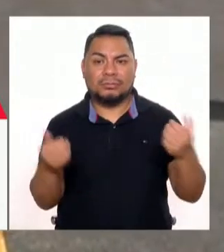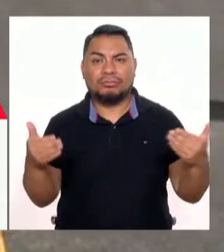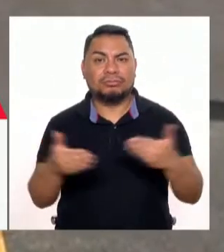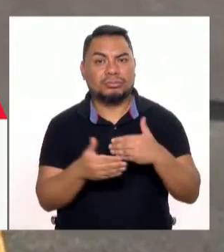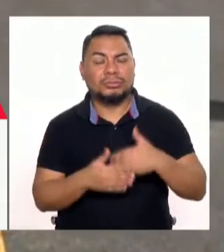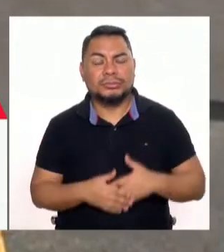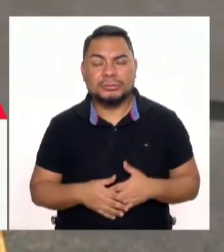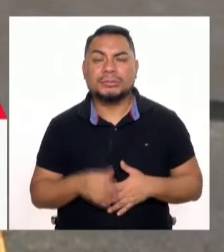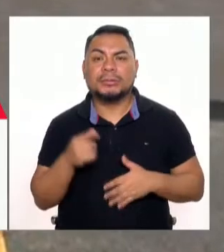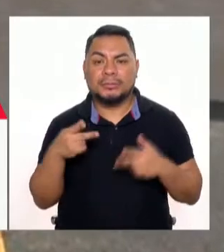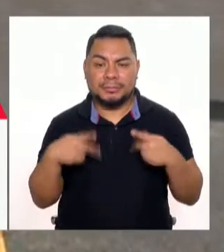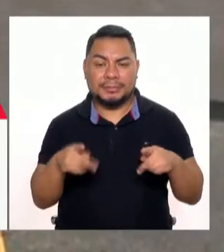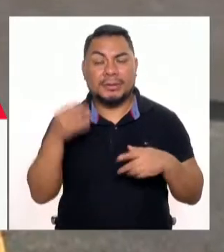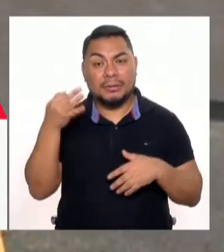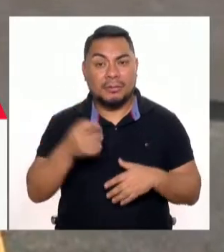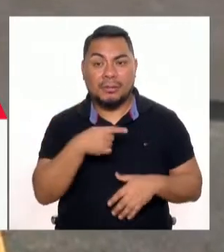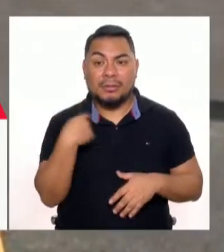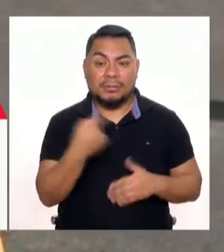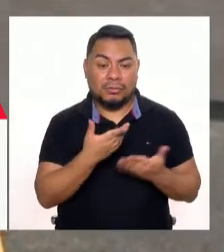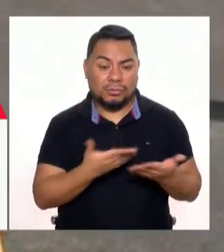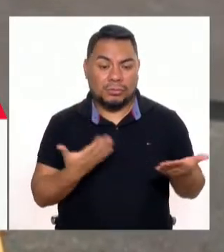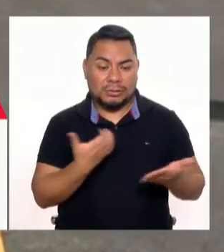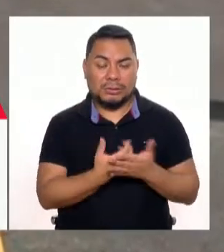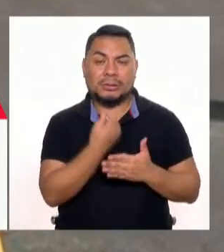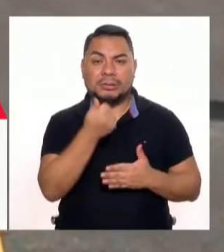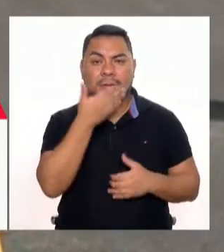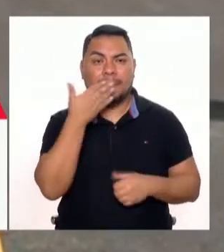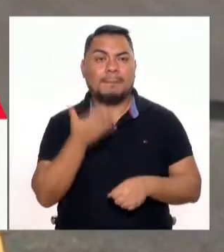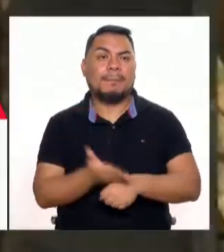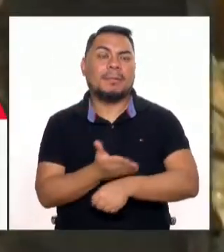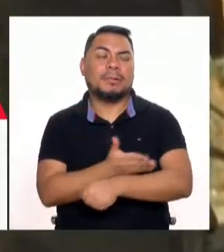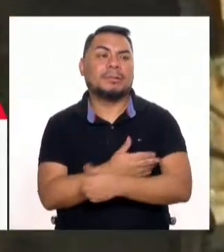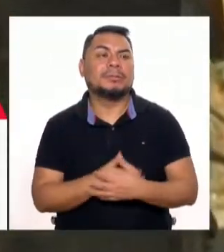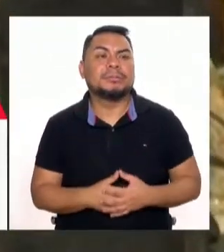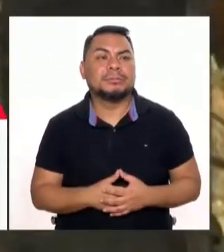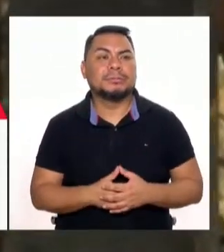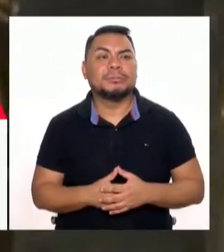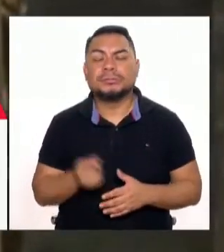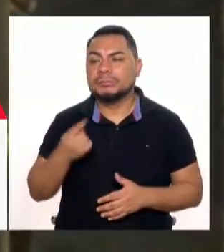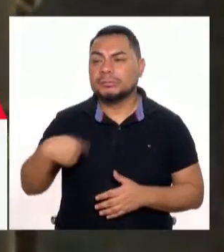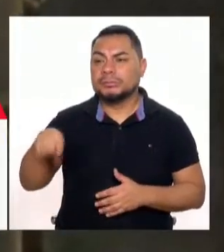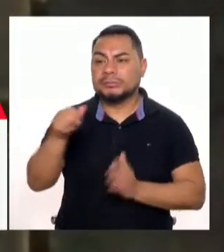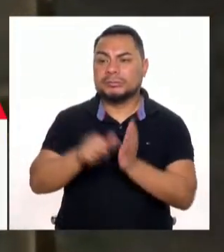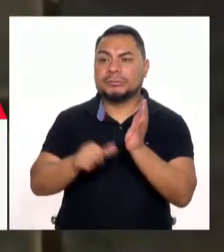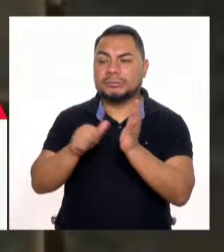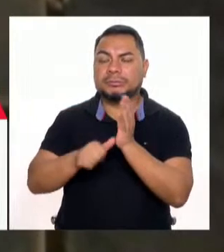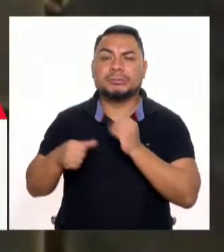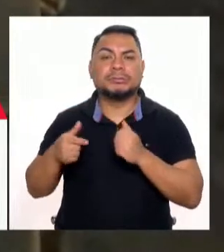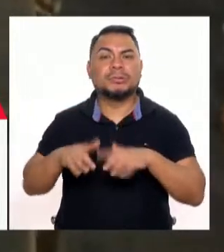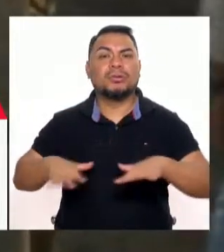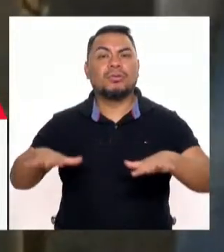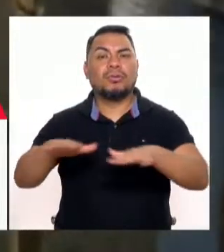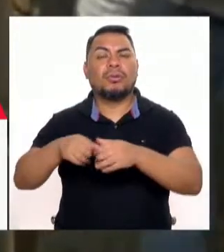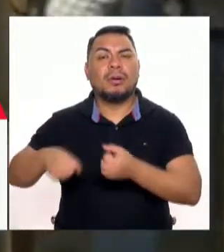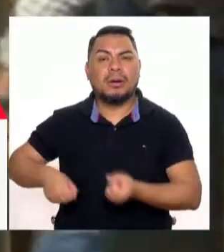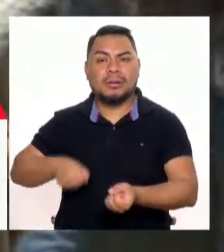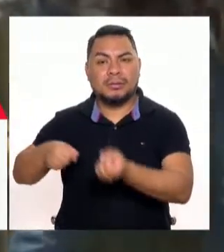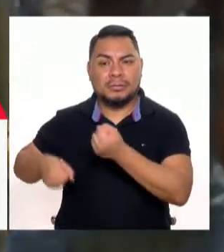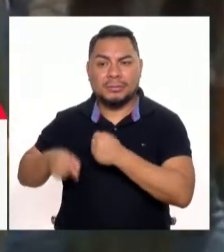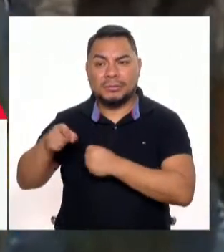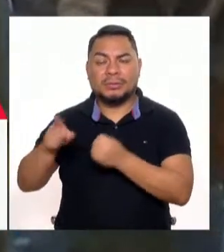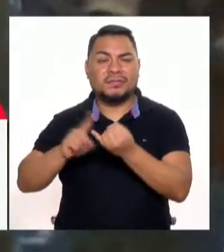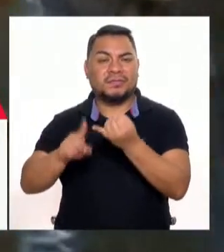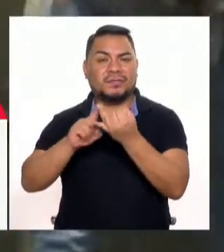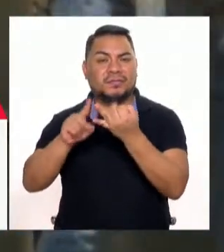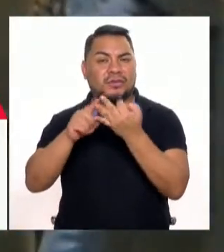permiten que realmente nuestras economías mejoren que nuestros hermanos del campo que producen una